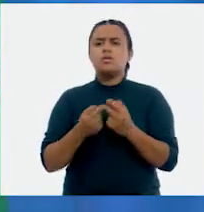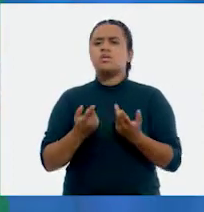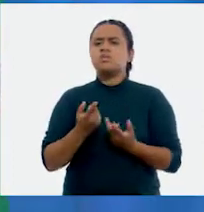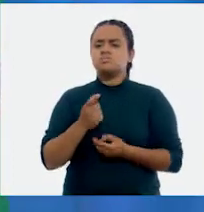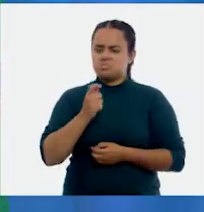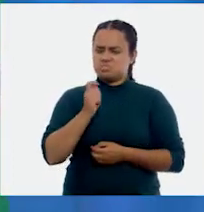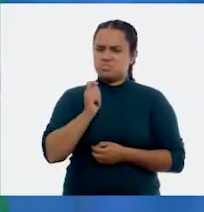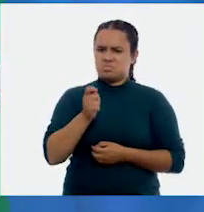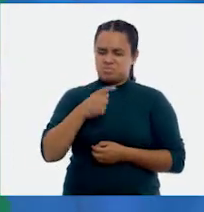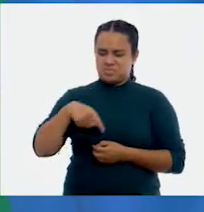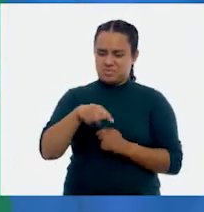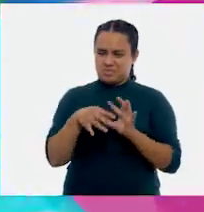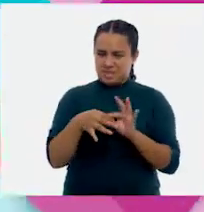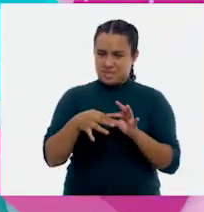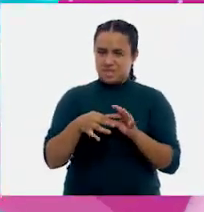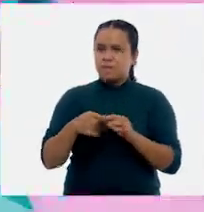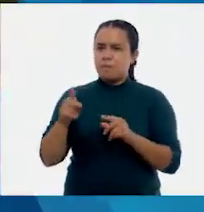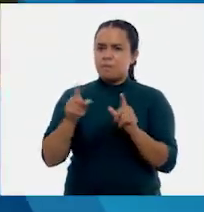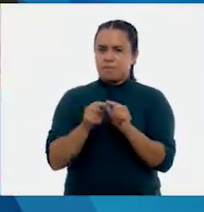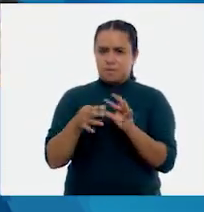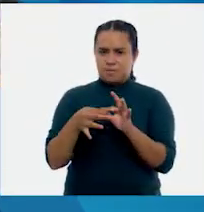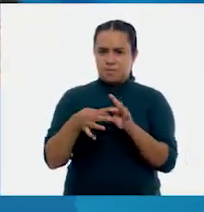que hemos platicado.